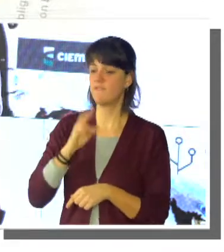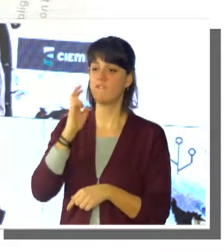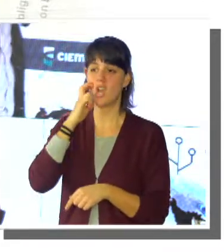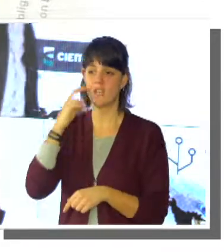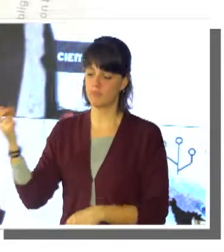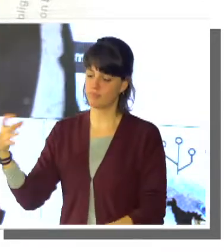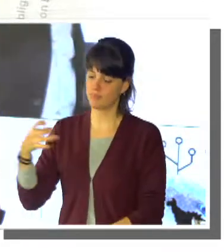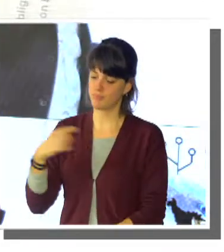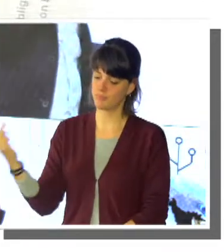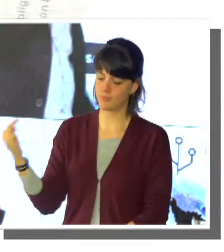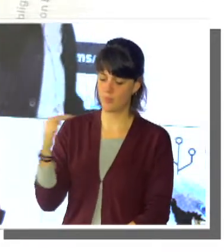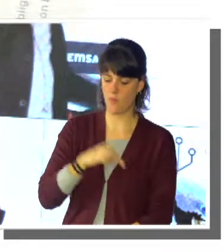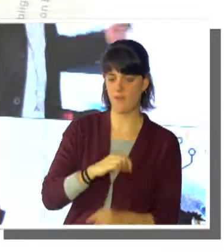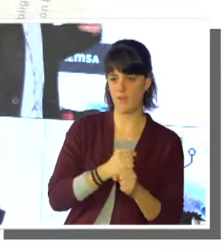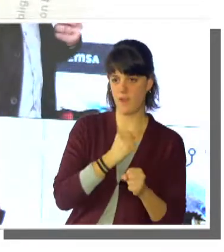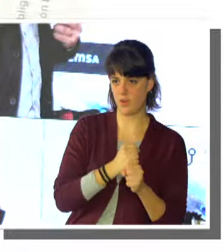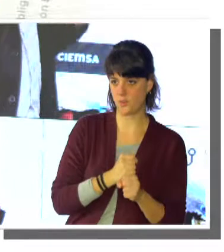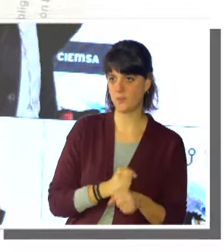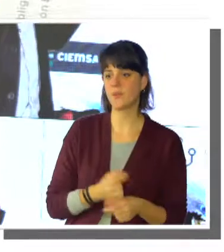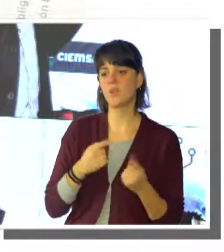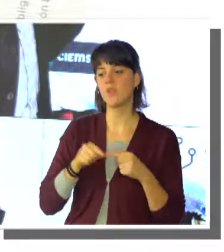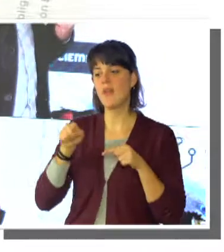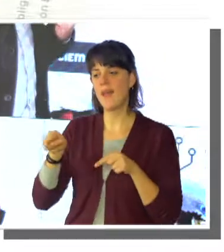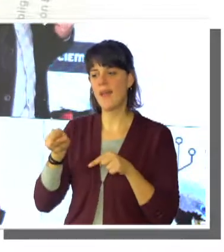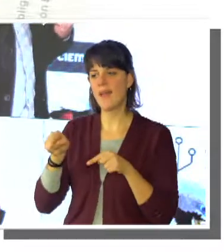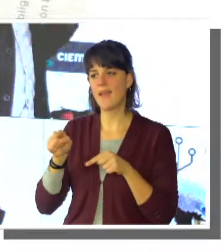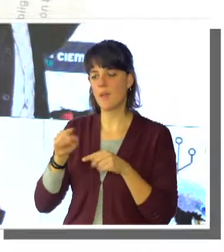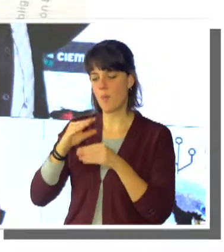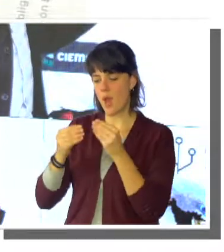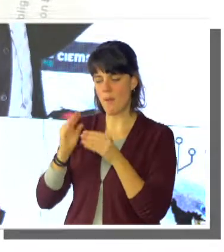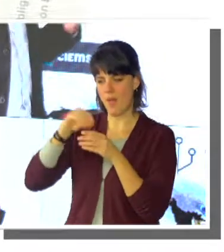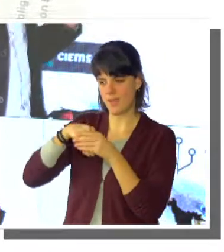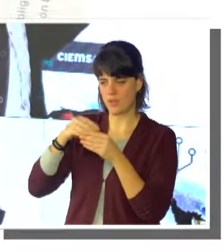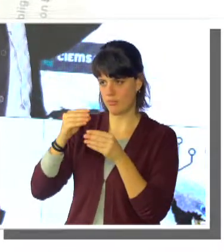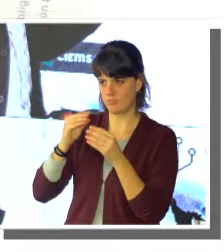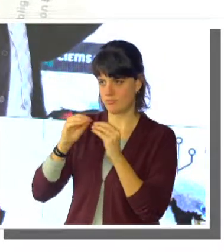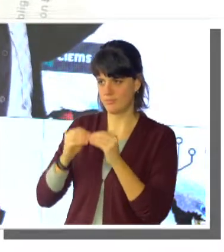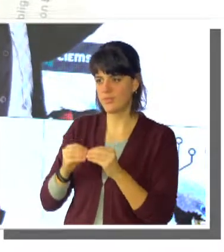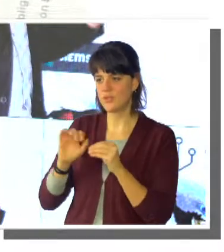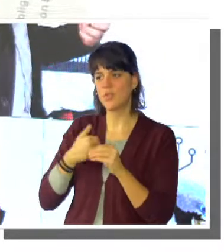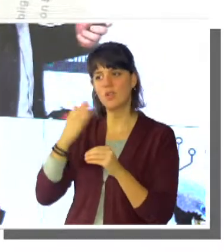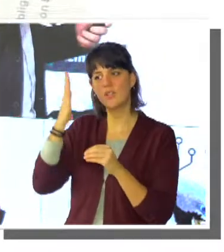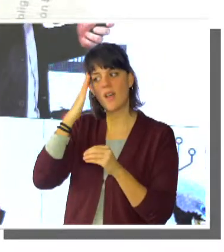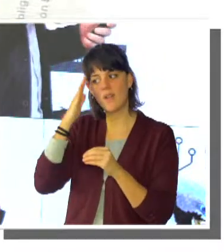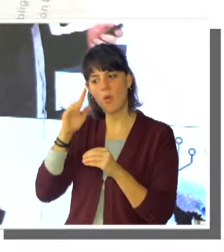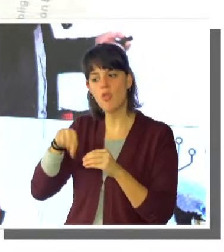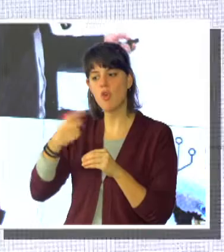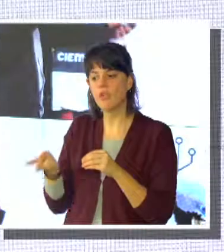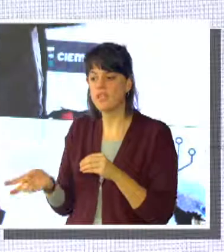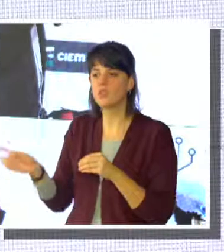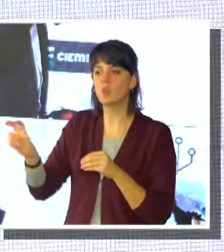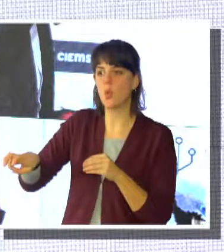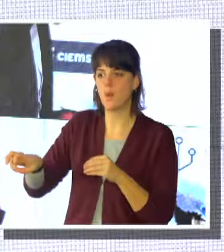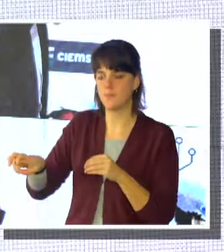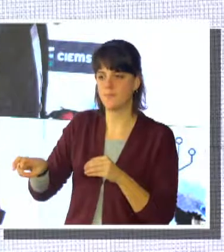los puntos de las posiciones de GPS de los ómnibus que pasan por dentro de ese círculo para comparar el horario en el que pasaron con el horario